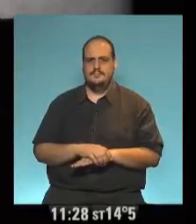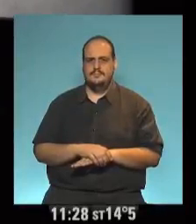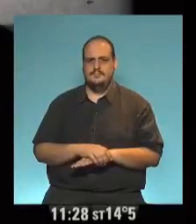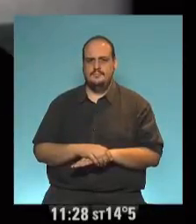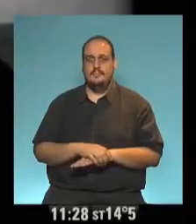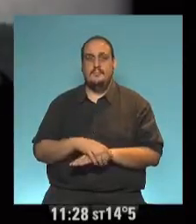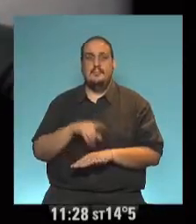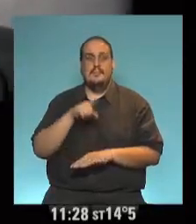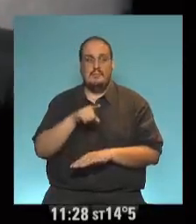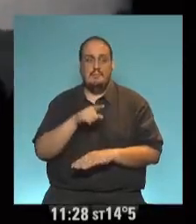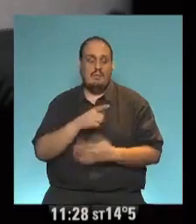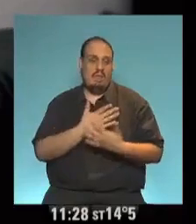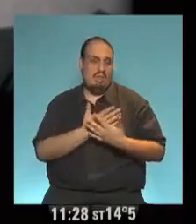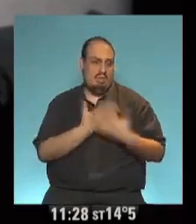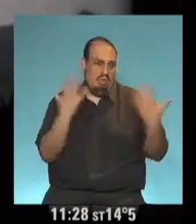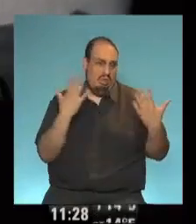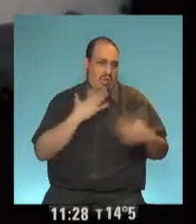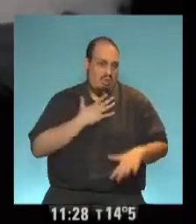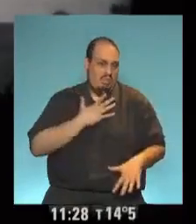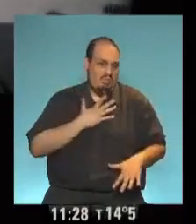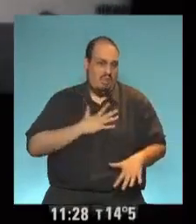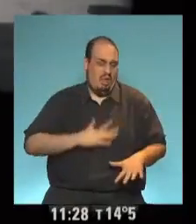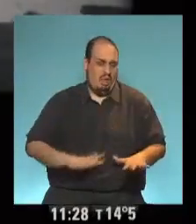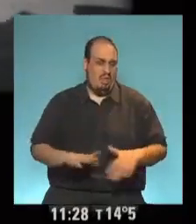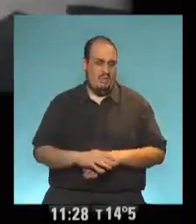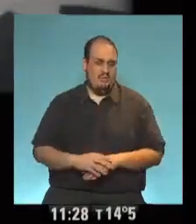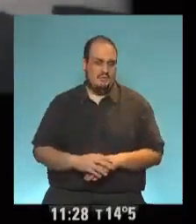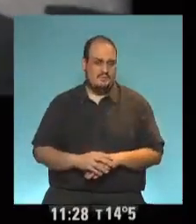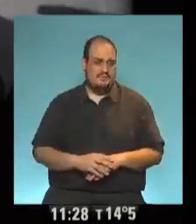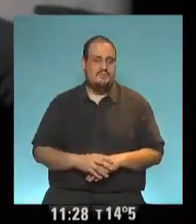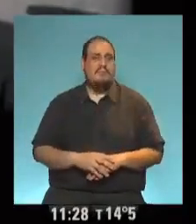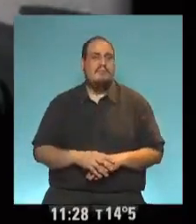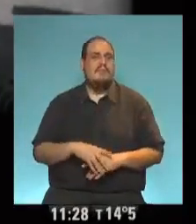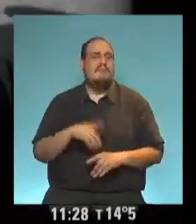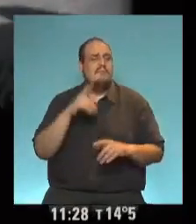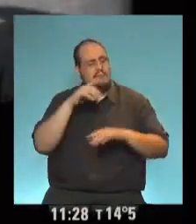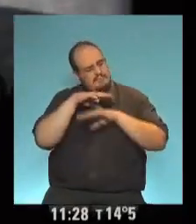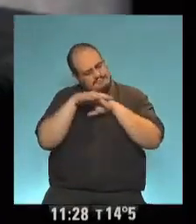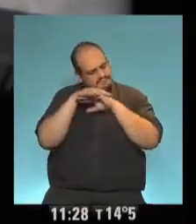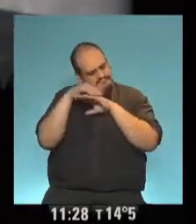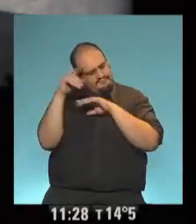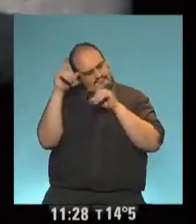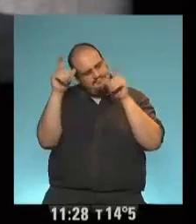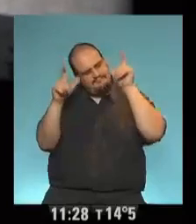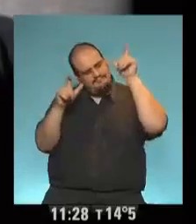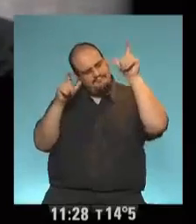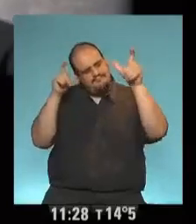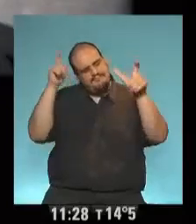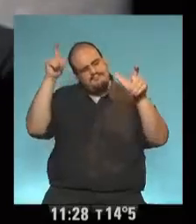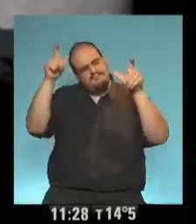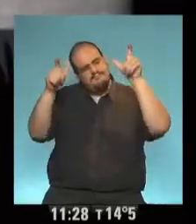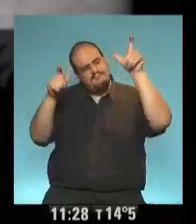Esos son días tranquilos que sirven para soñar. En